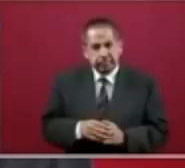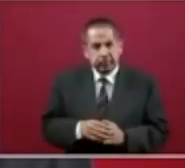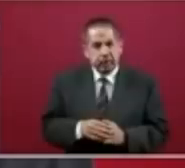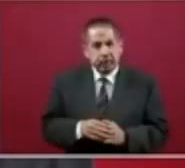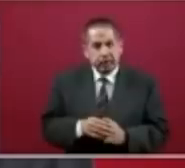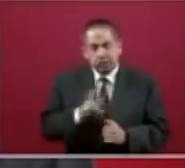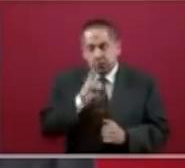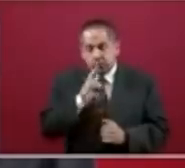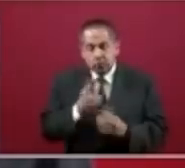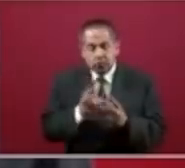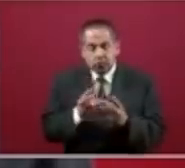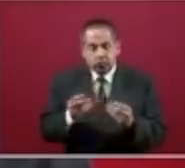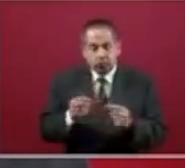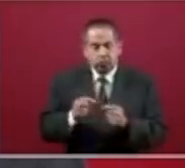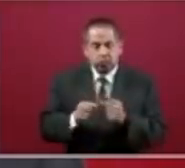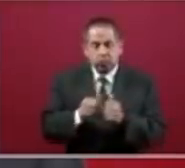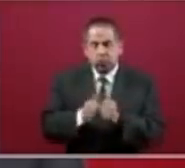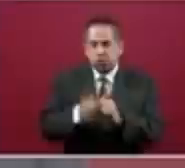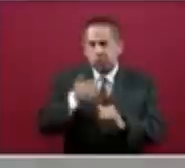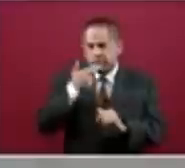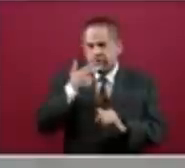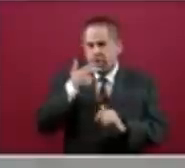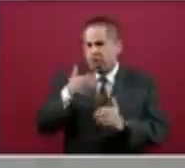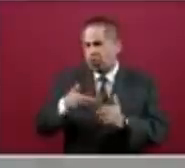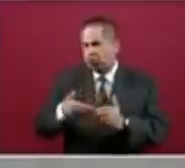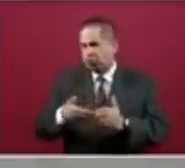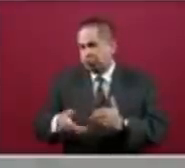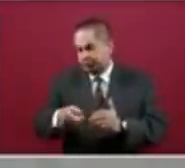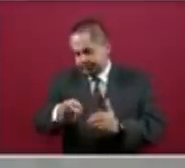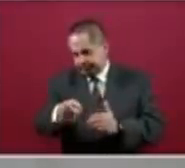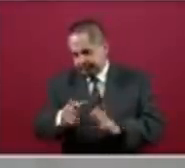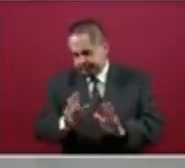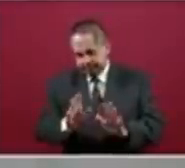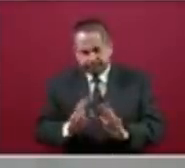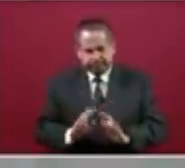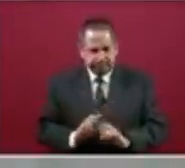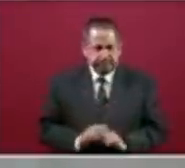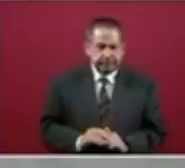resolviendo de la mejor manera posible.